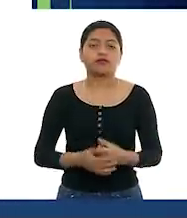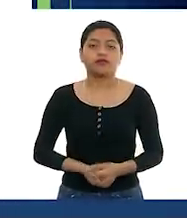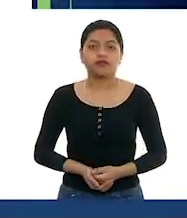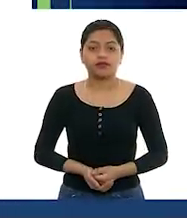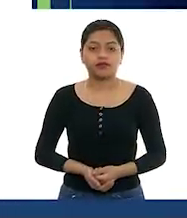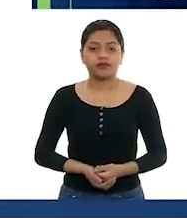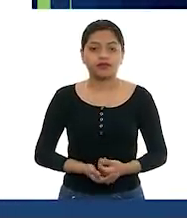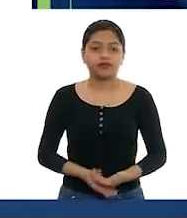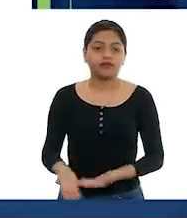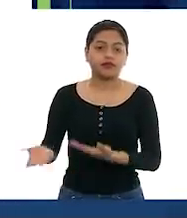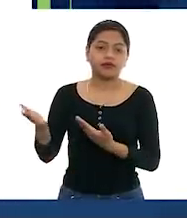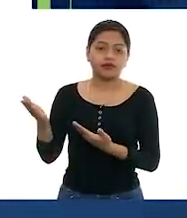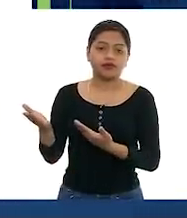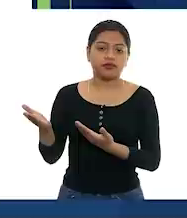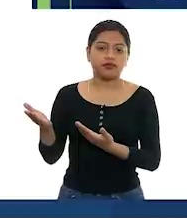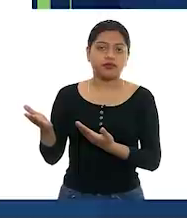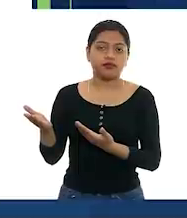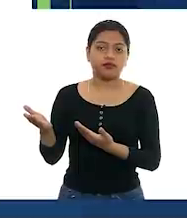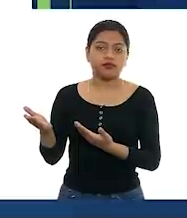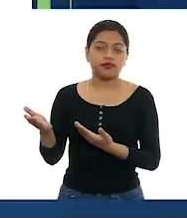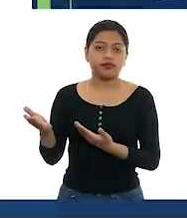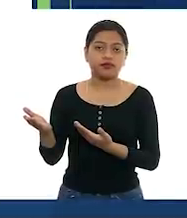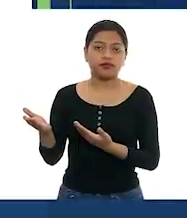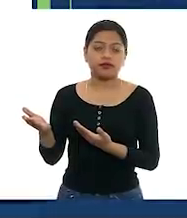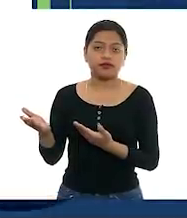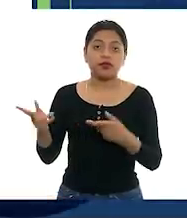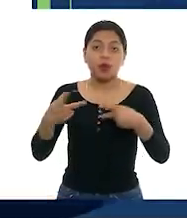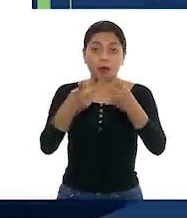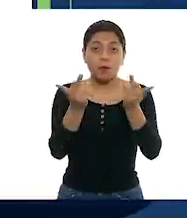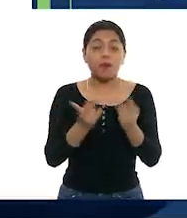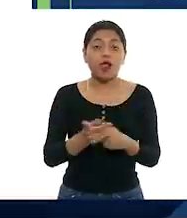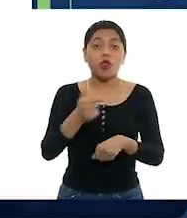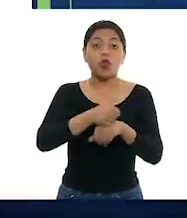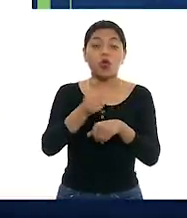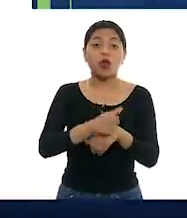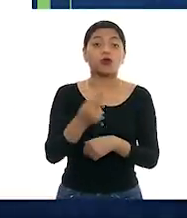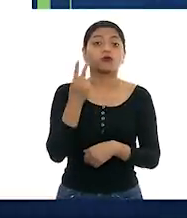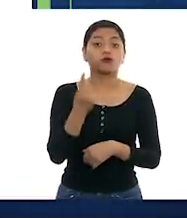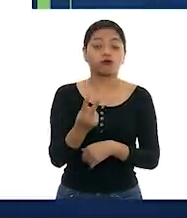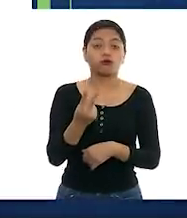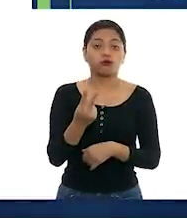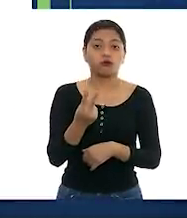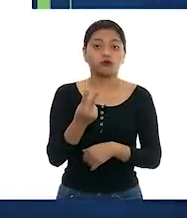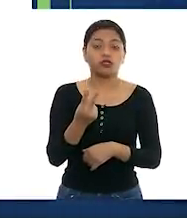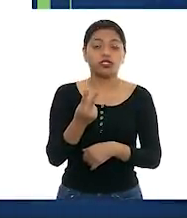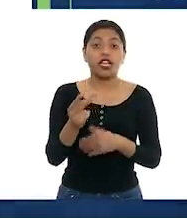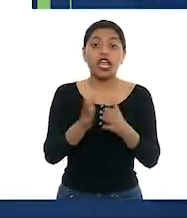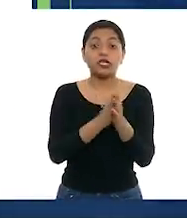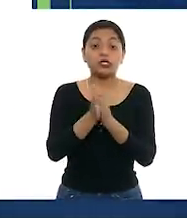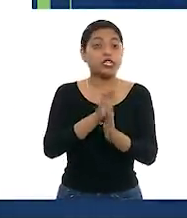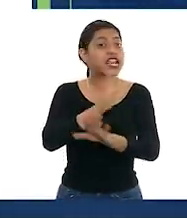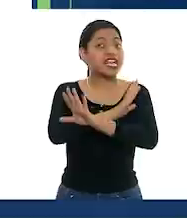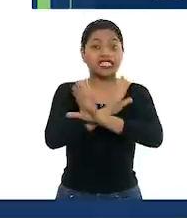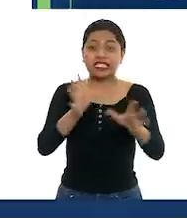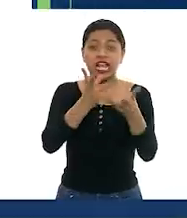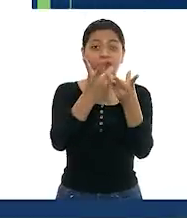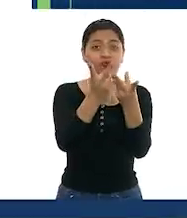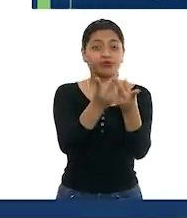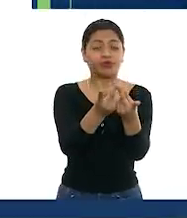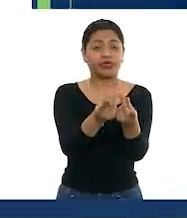Y esto es lo que ha pasado con el plato 2. Uy, y el chocolate ya se empezó a